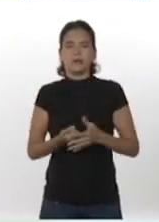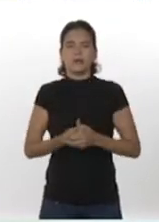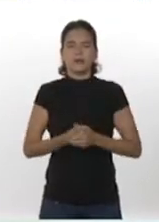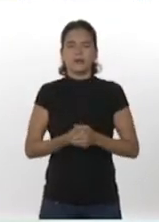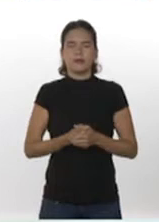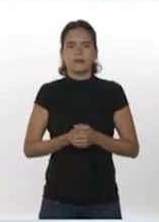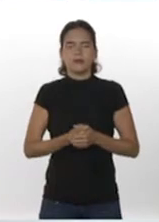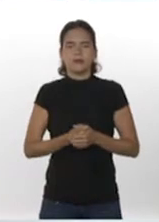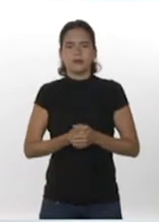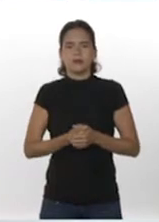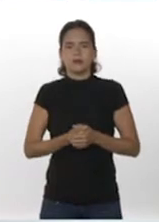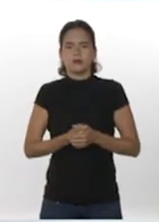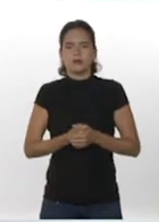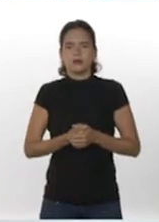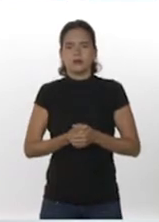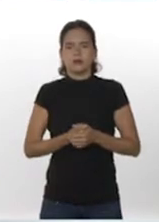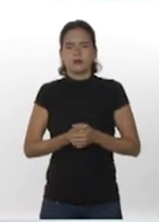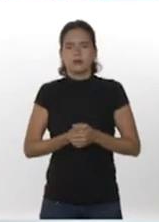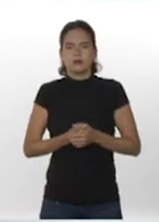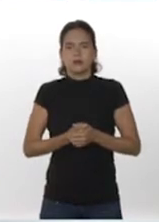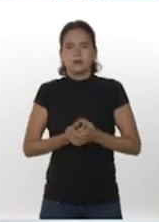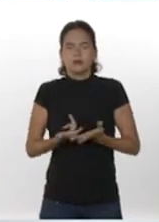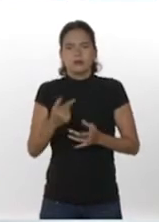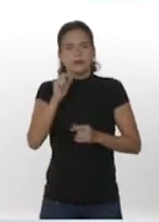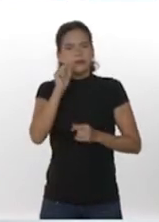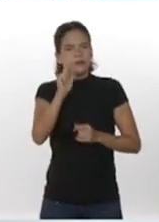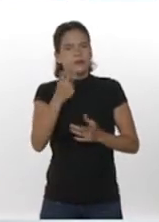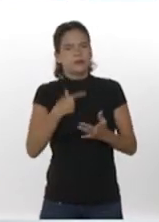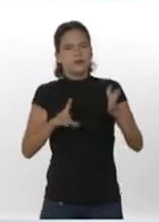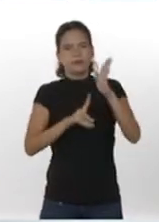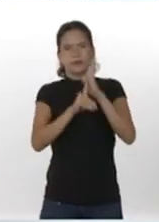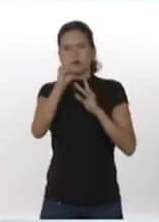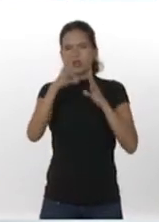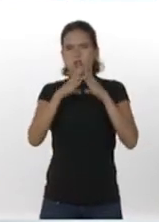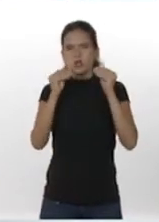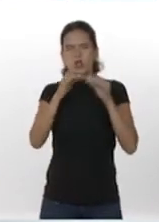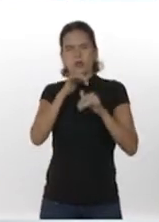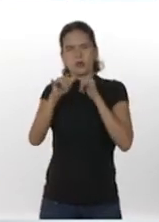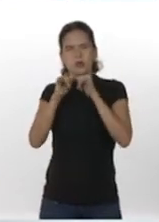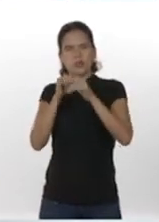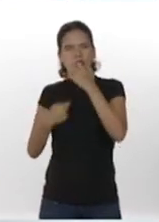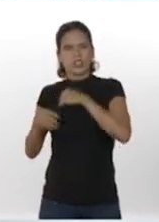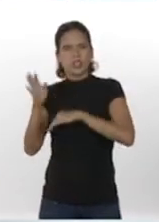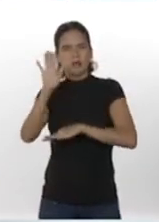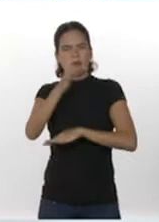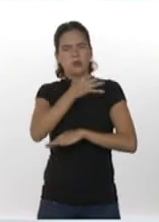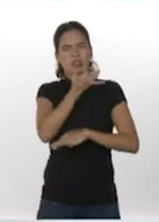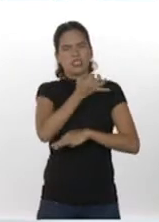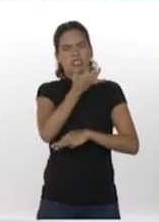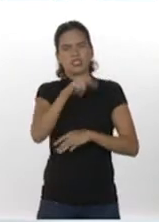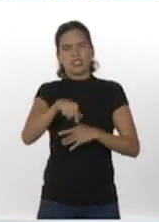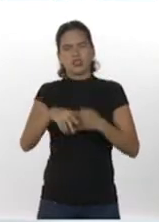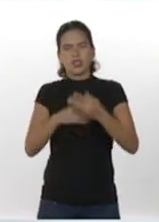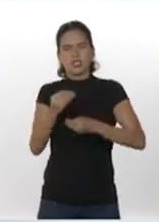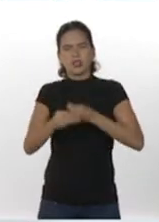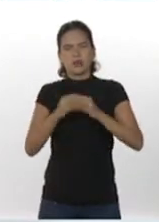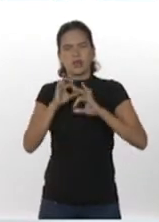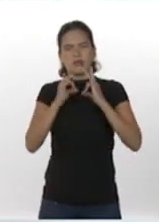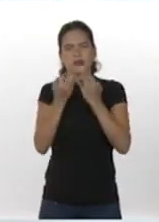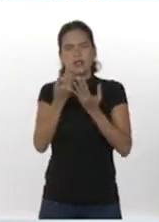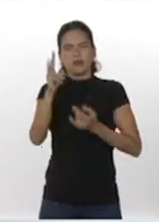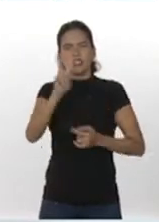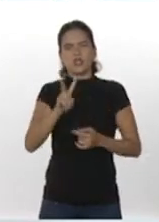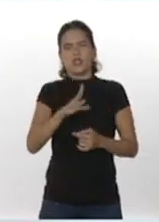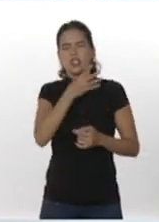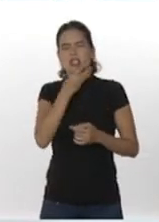más tenemos? Bueno, Minangeli, ha llegado el momento de desarrollar todo el contenido que traemos para la tarde de hoy, dedicado a la familia venezolana y a